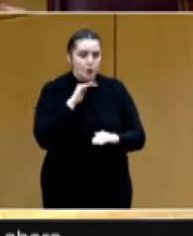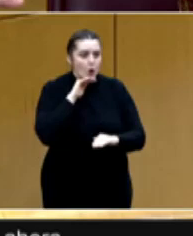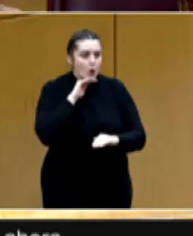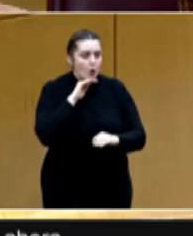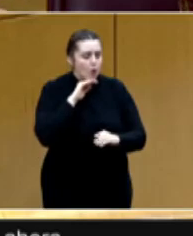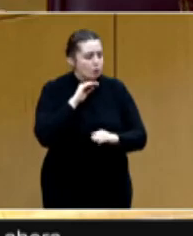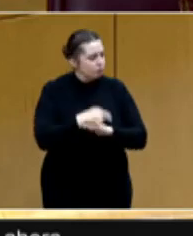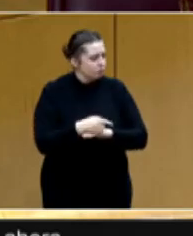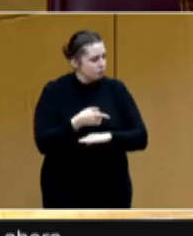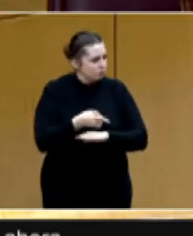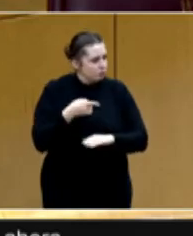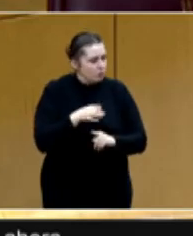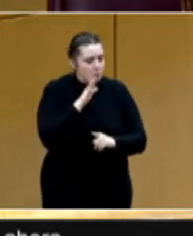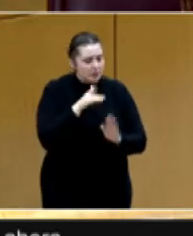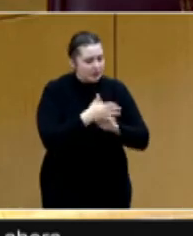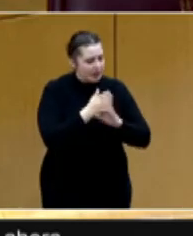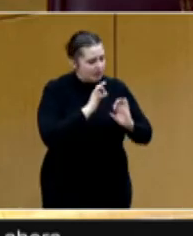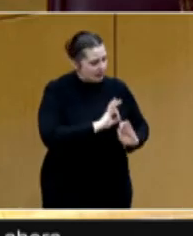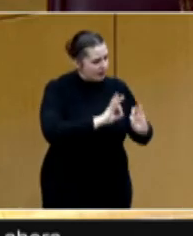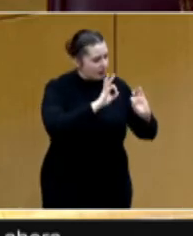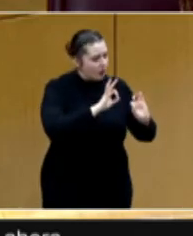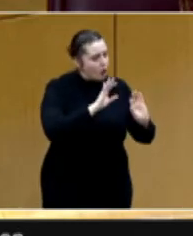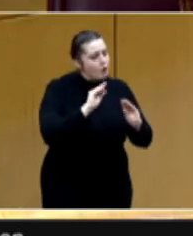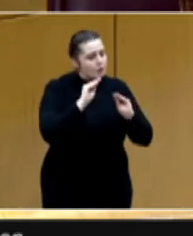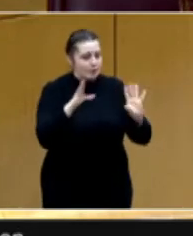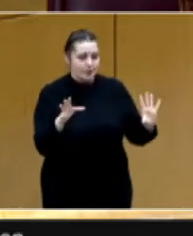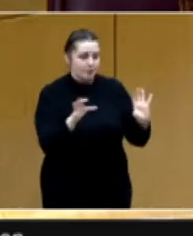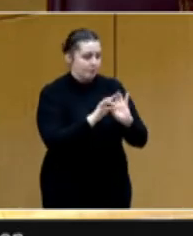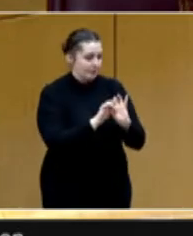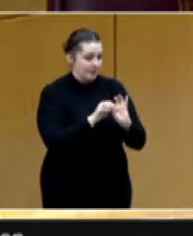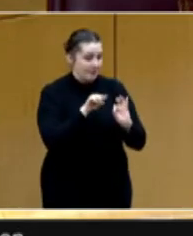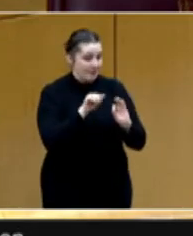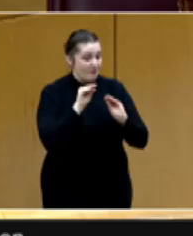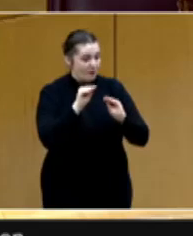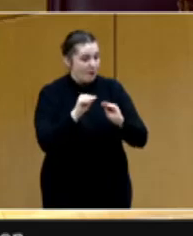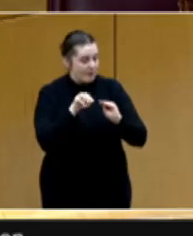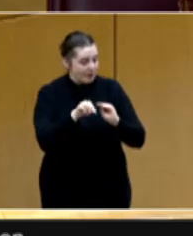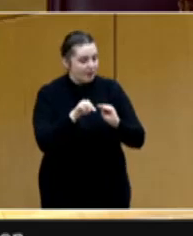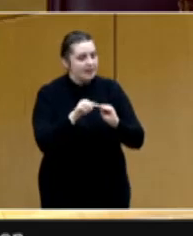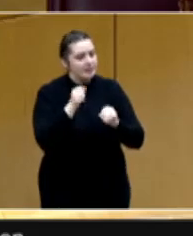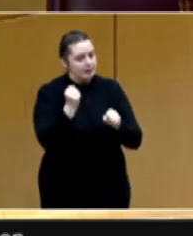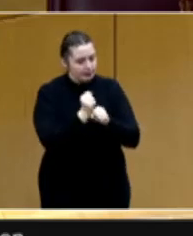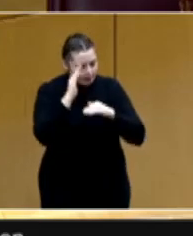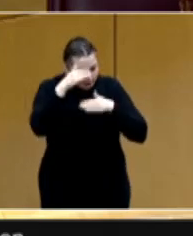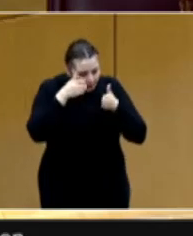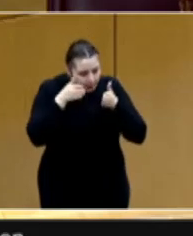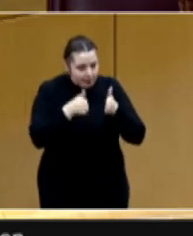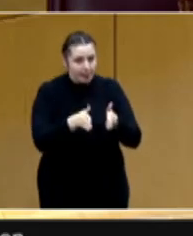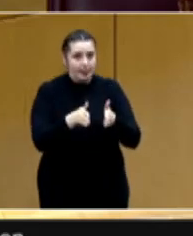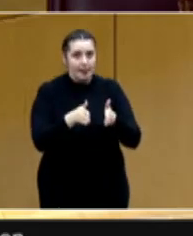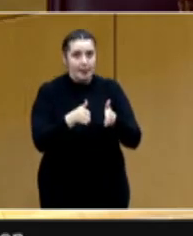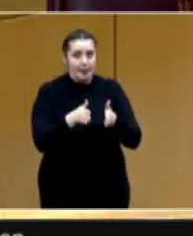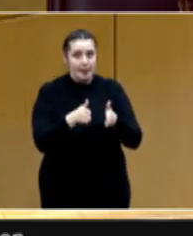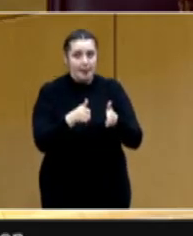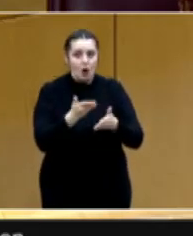la especialización va muy unida a la formación que es otro Pilar en el que se está trabajando en además